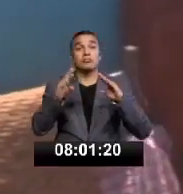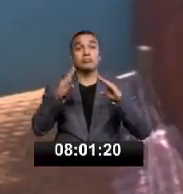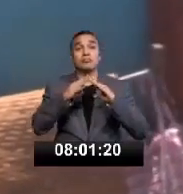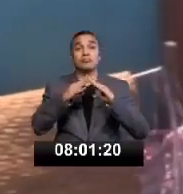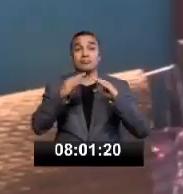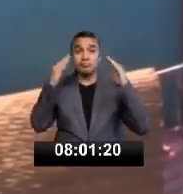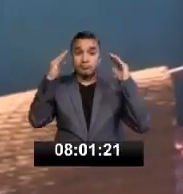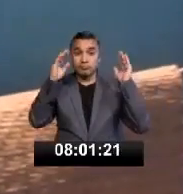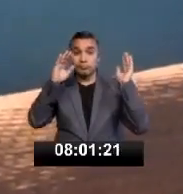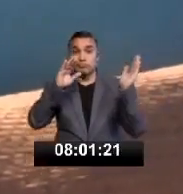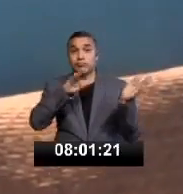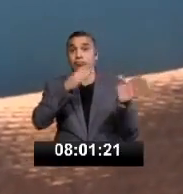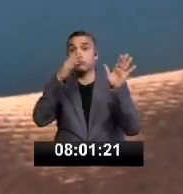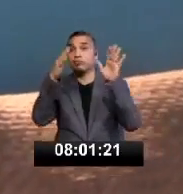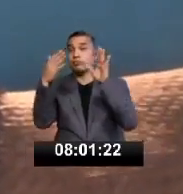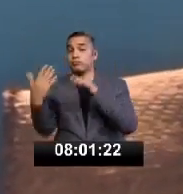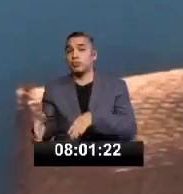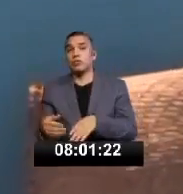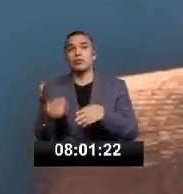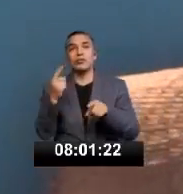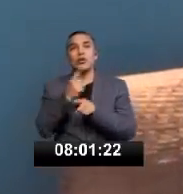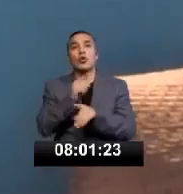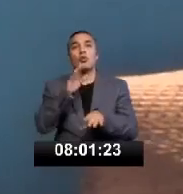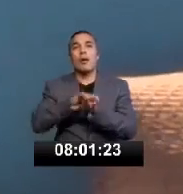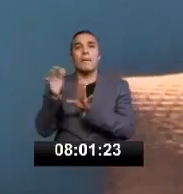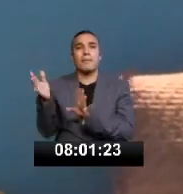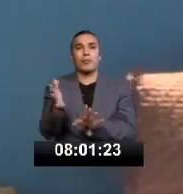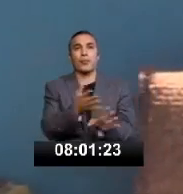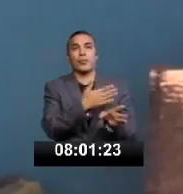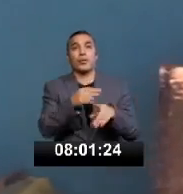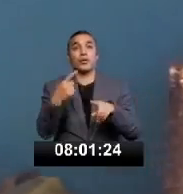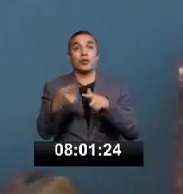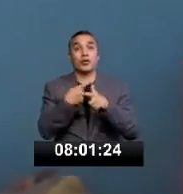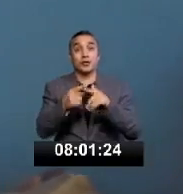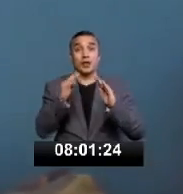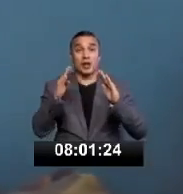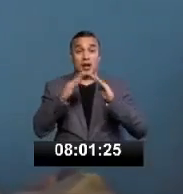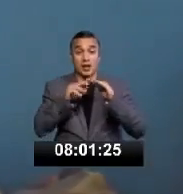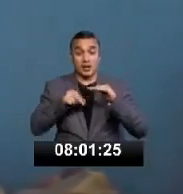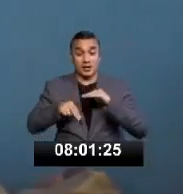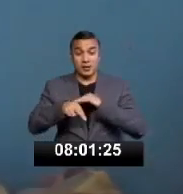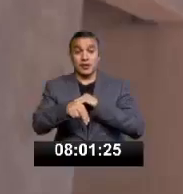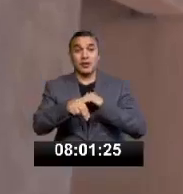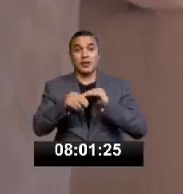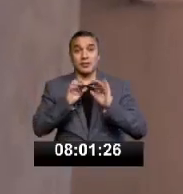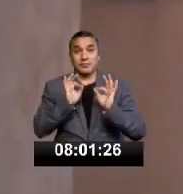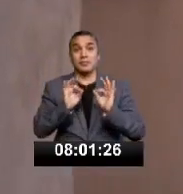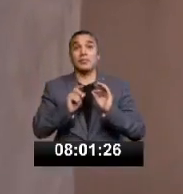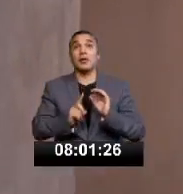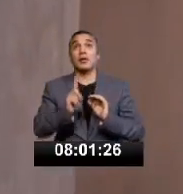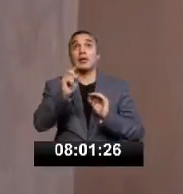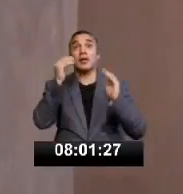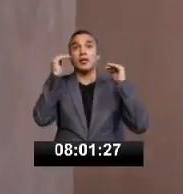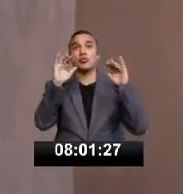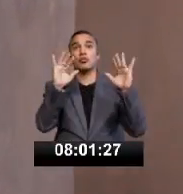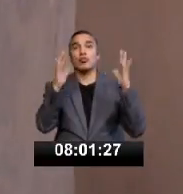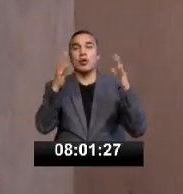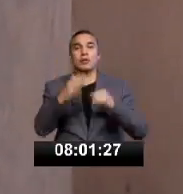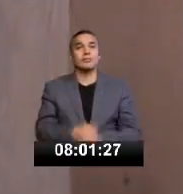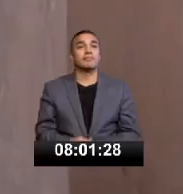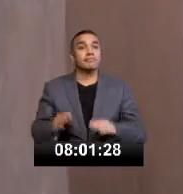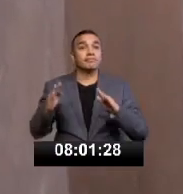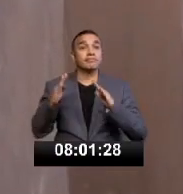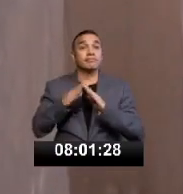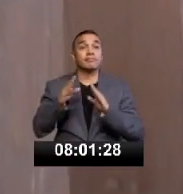techos. La fuerza del viento los arrancó, dejando a la intemperie a quienes la habitan y exponiendo sus bienes y enseres. En esta casa